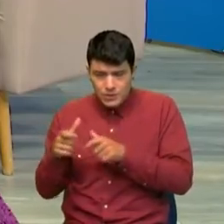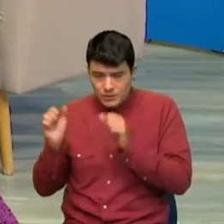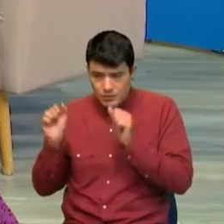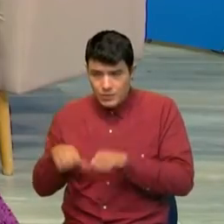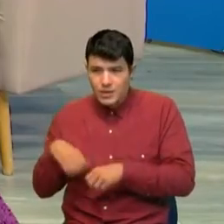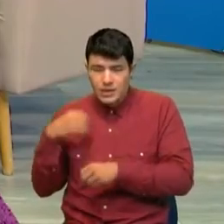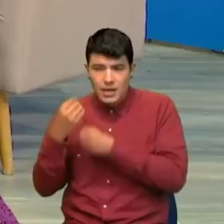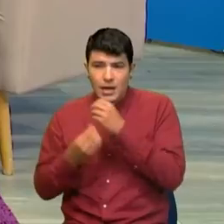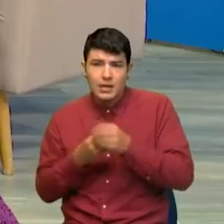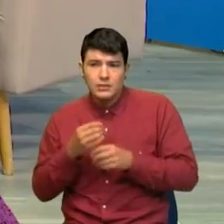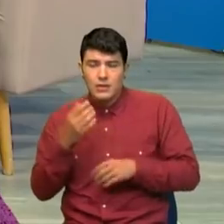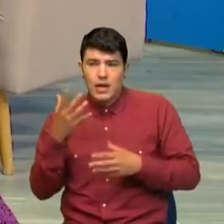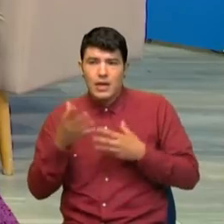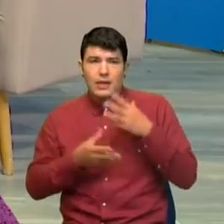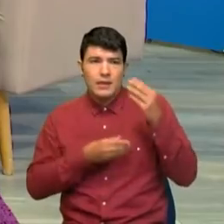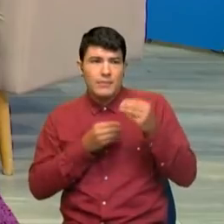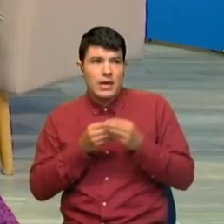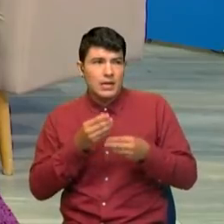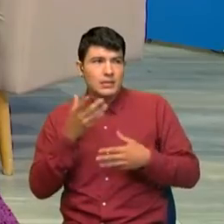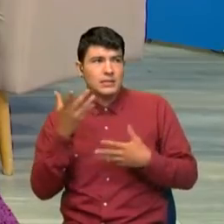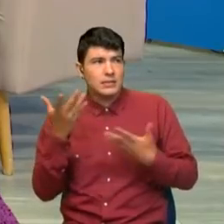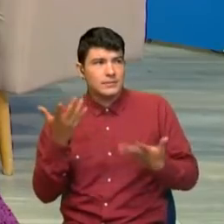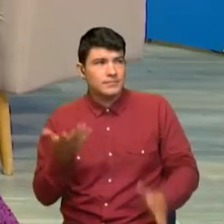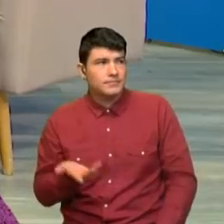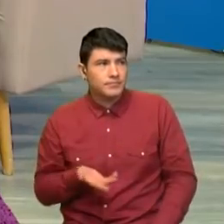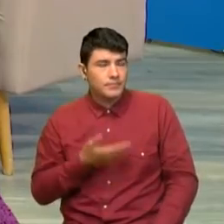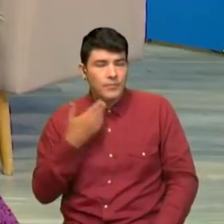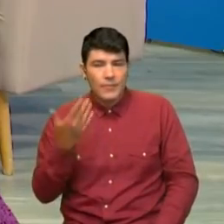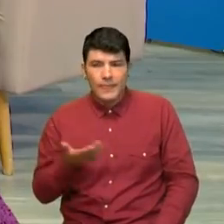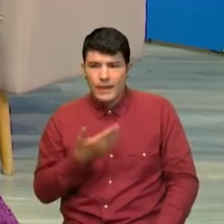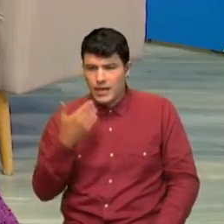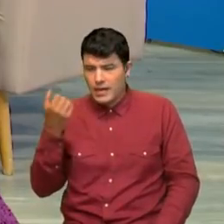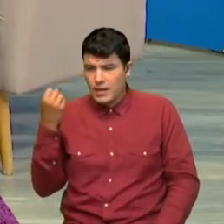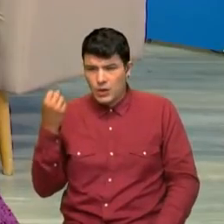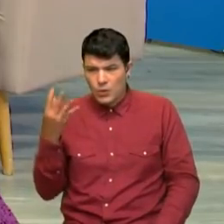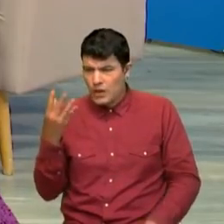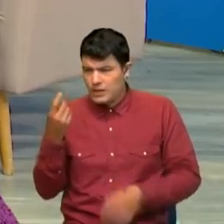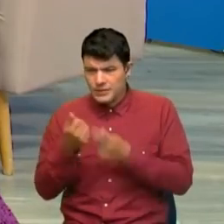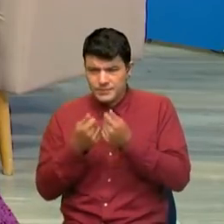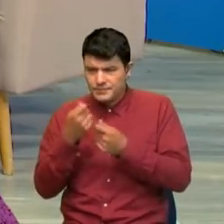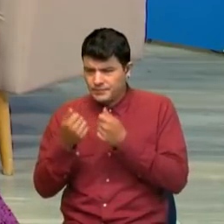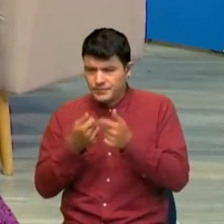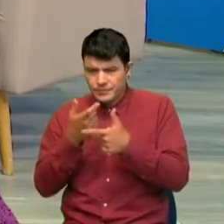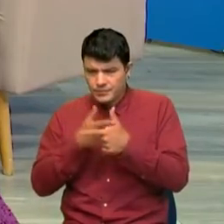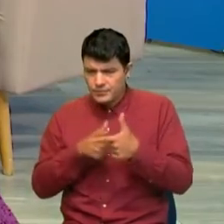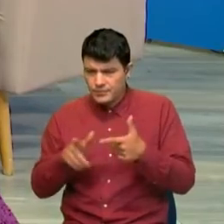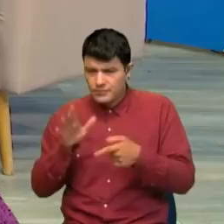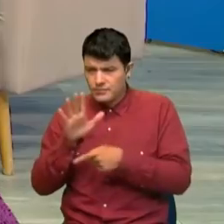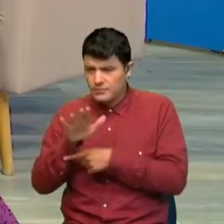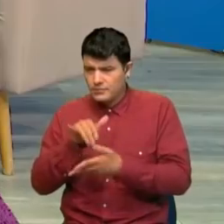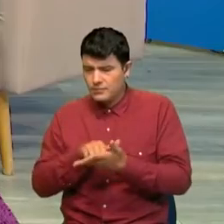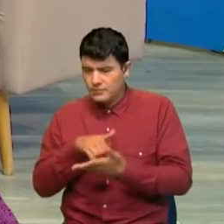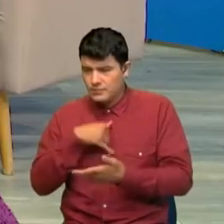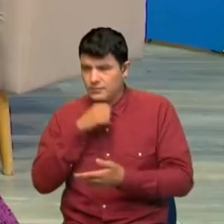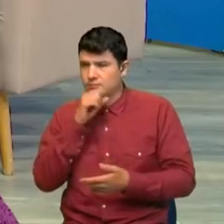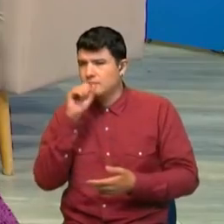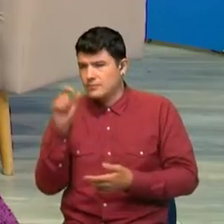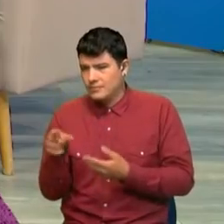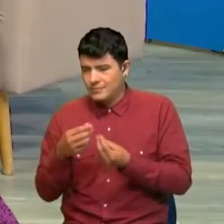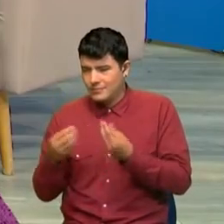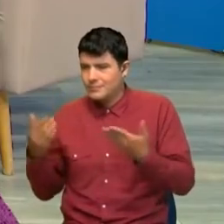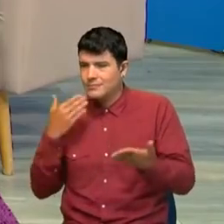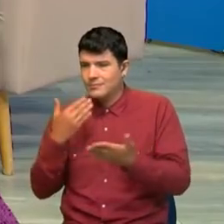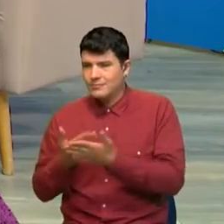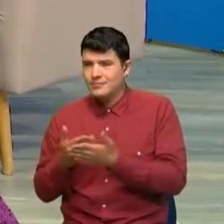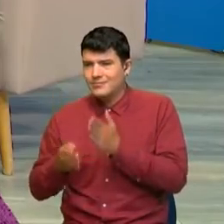¿Y qué? ¿Y esto? ¿Y cuánto más o menos puede valer un desenglobe, doctora? Eso es muy amable. Muchas gracias.